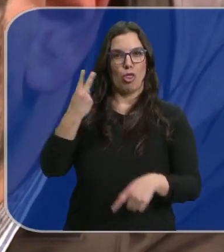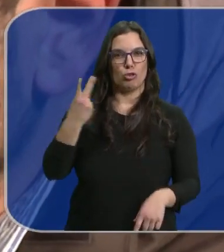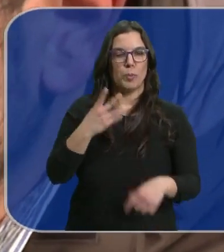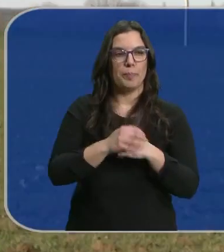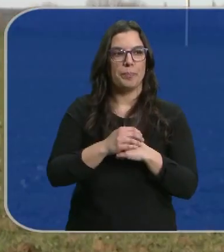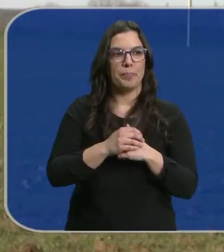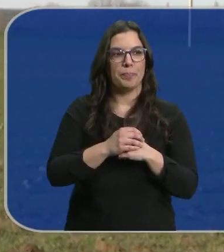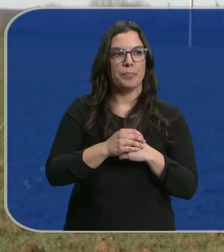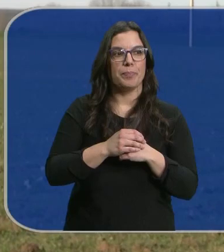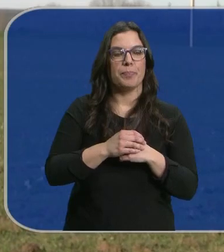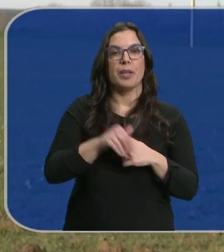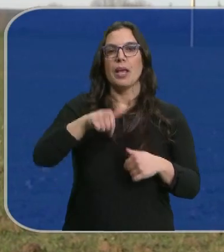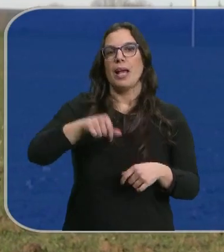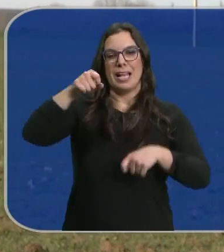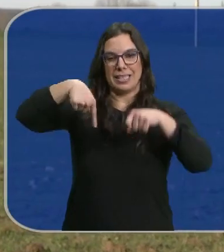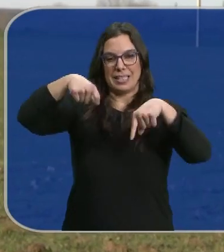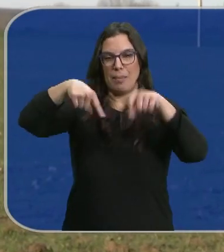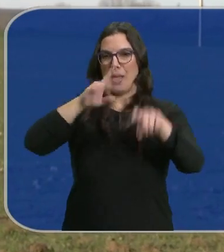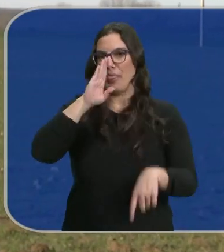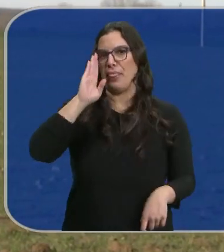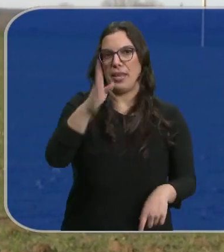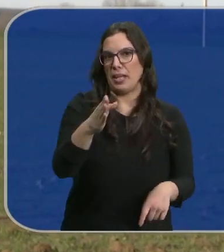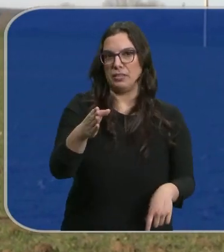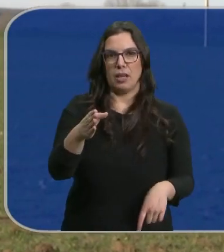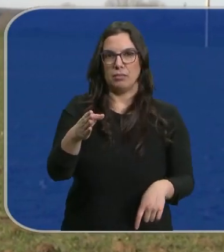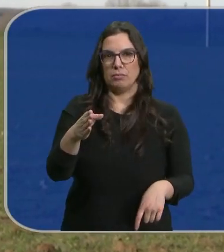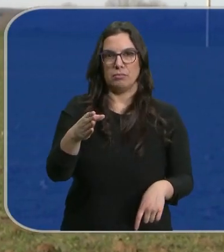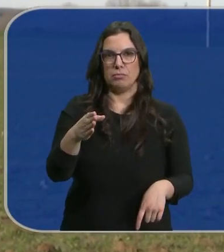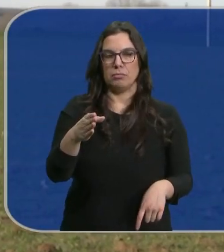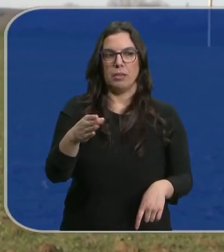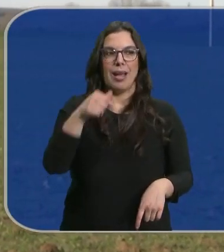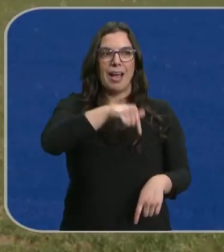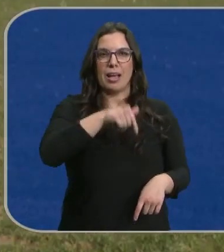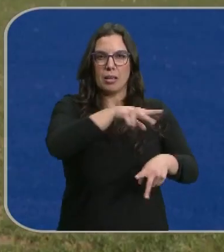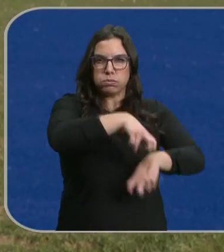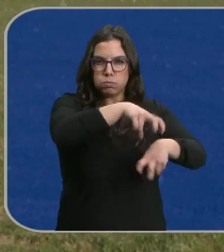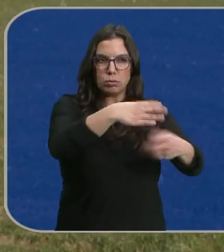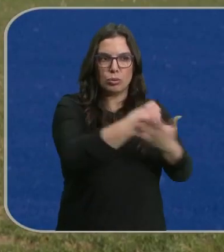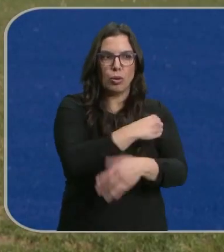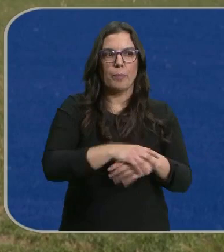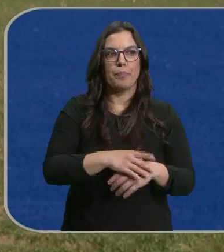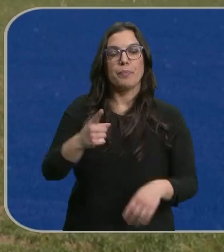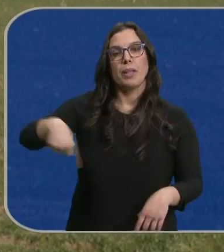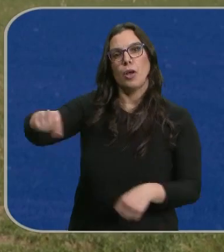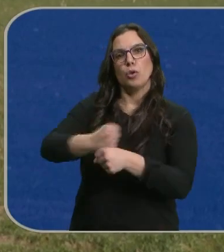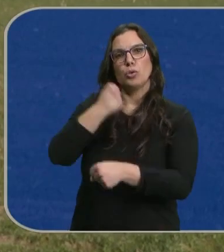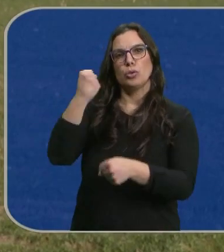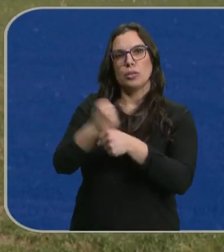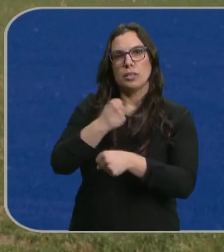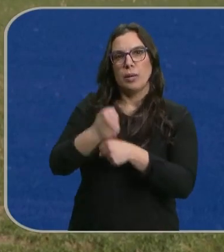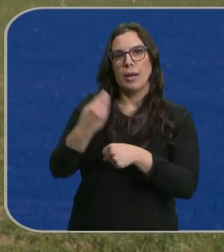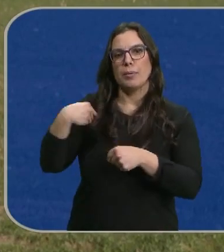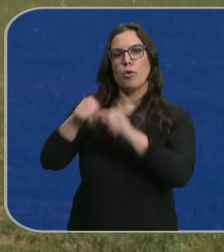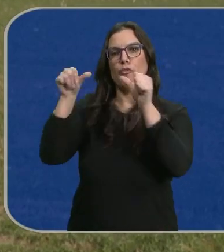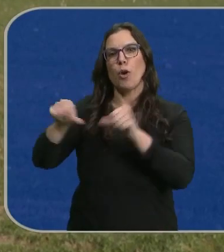otro. Allí hacemos todo siembra directa. Yo no labro ni una hectárea de mi casa. Y aquí es todo labrar. Ellos, por ejemplo, trabajan mucho el abono en